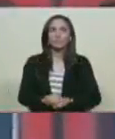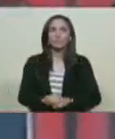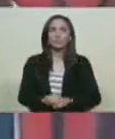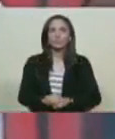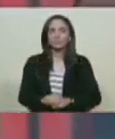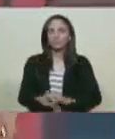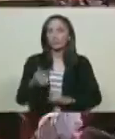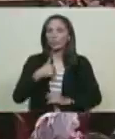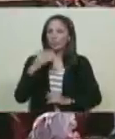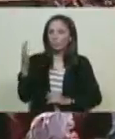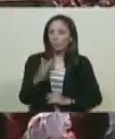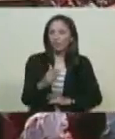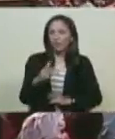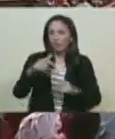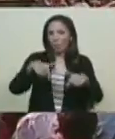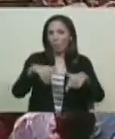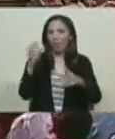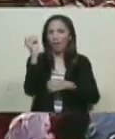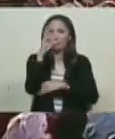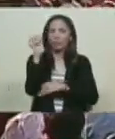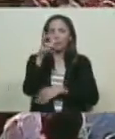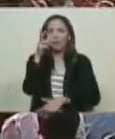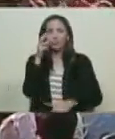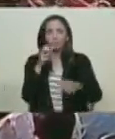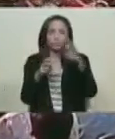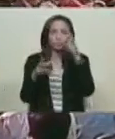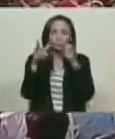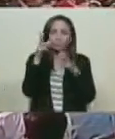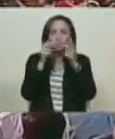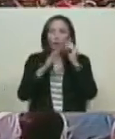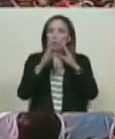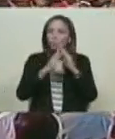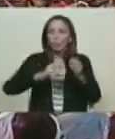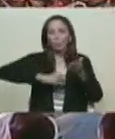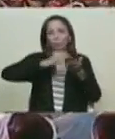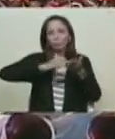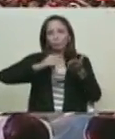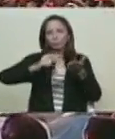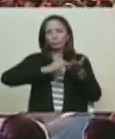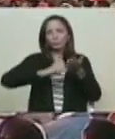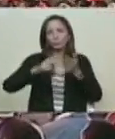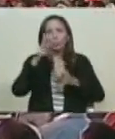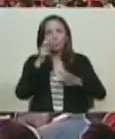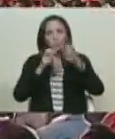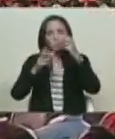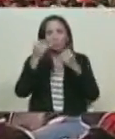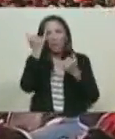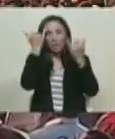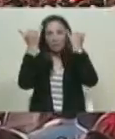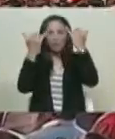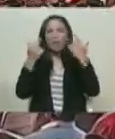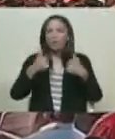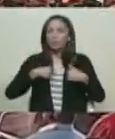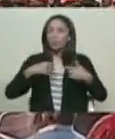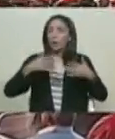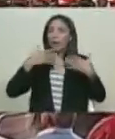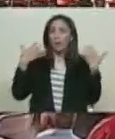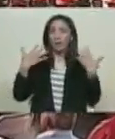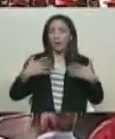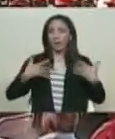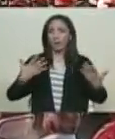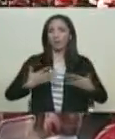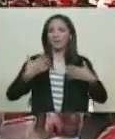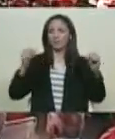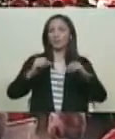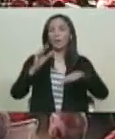Yo vine hoy a escuchar, he tomado nota de todas las propuestas y estoy feliz que